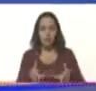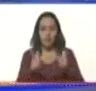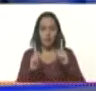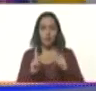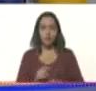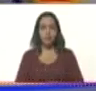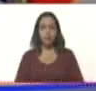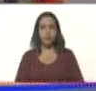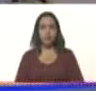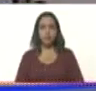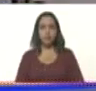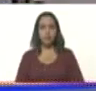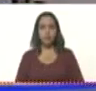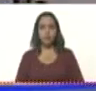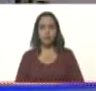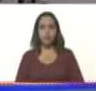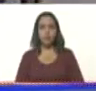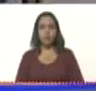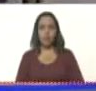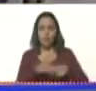reinaugurando el espacio de